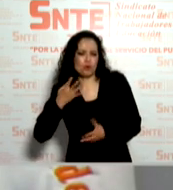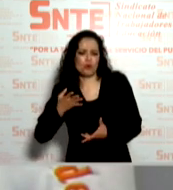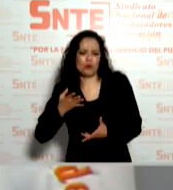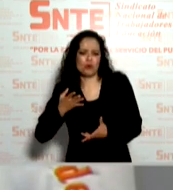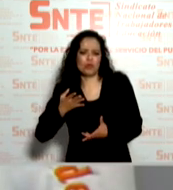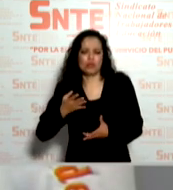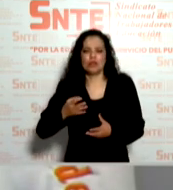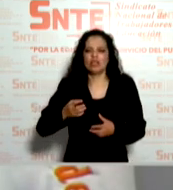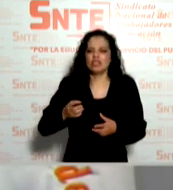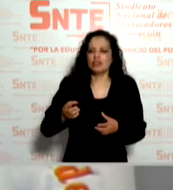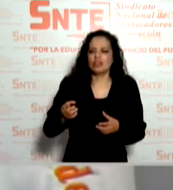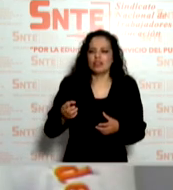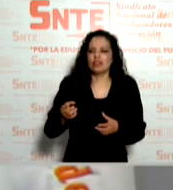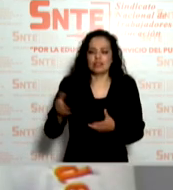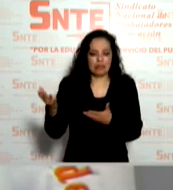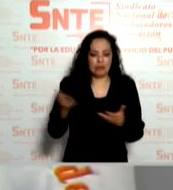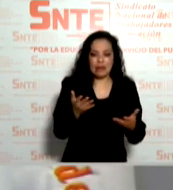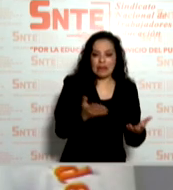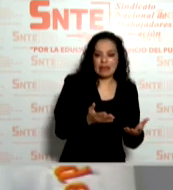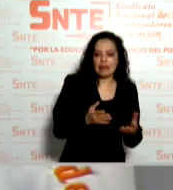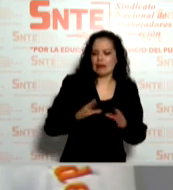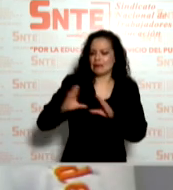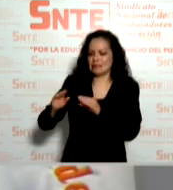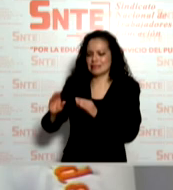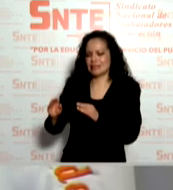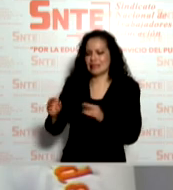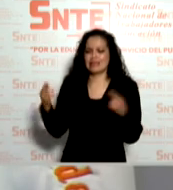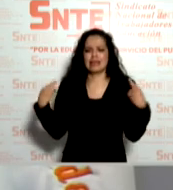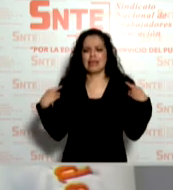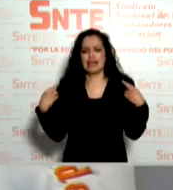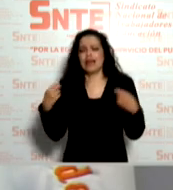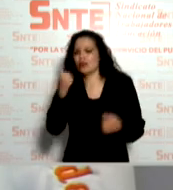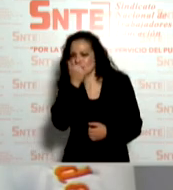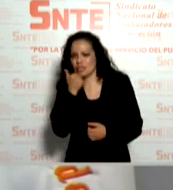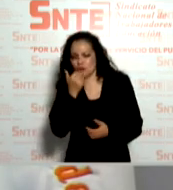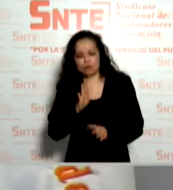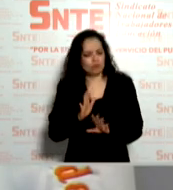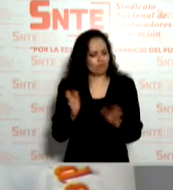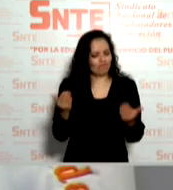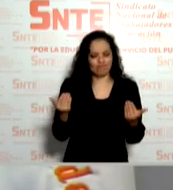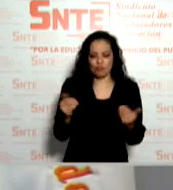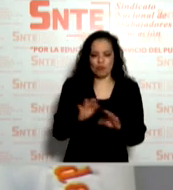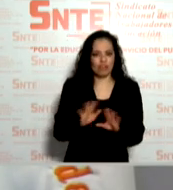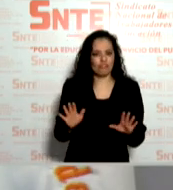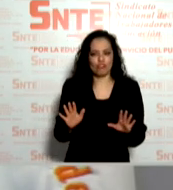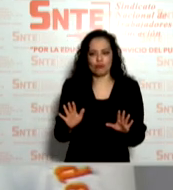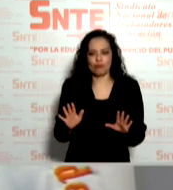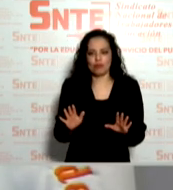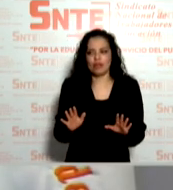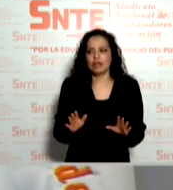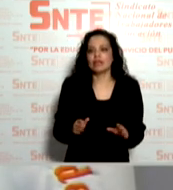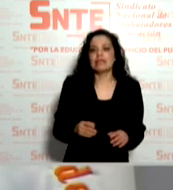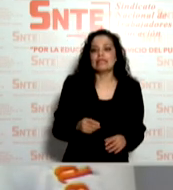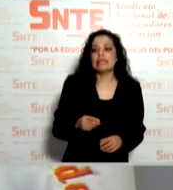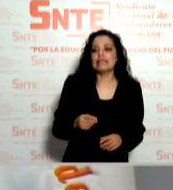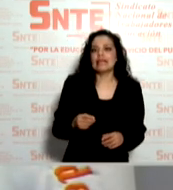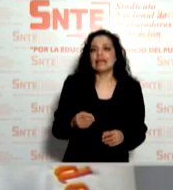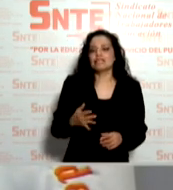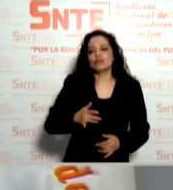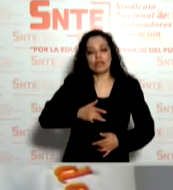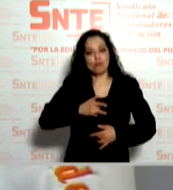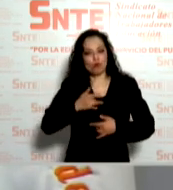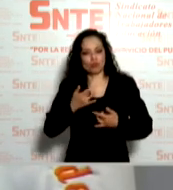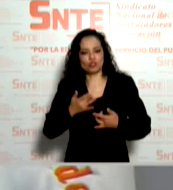tan importante que hay entre los maestros, las maestras y sus alumnos y